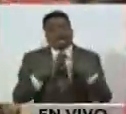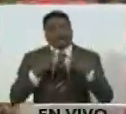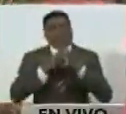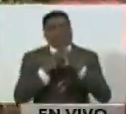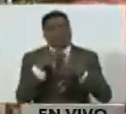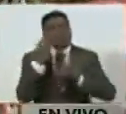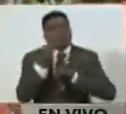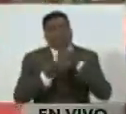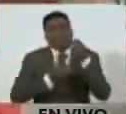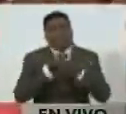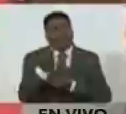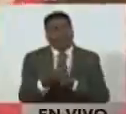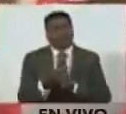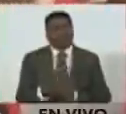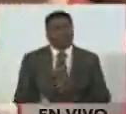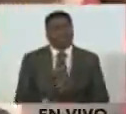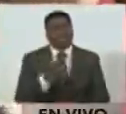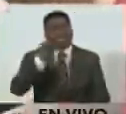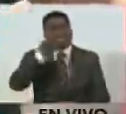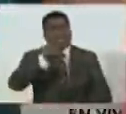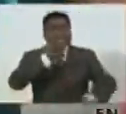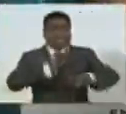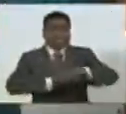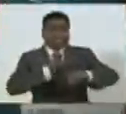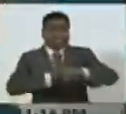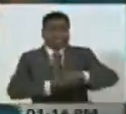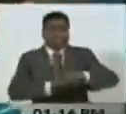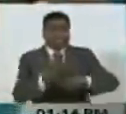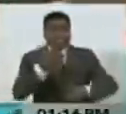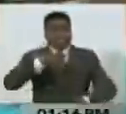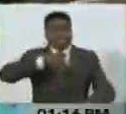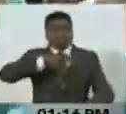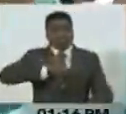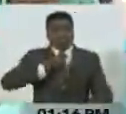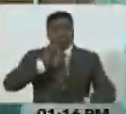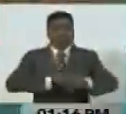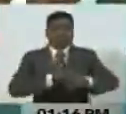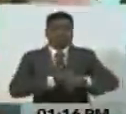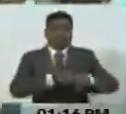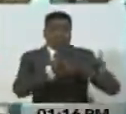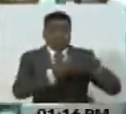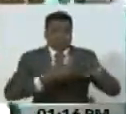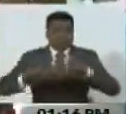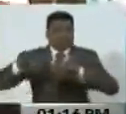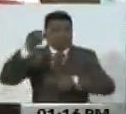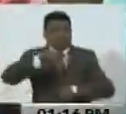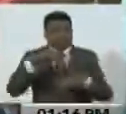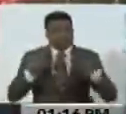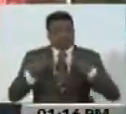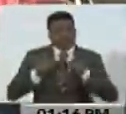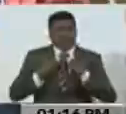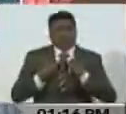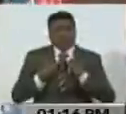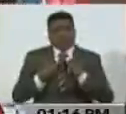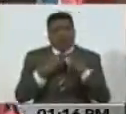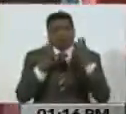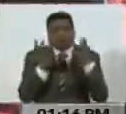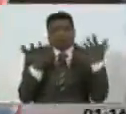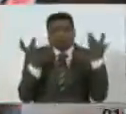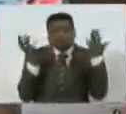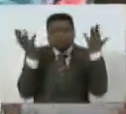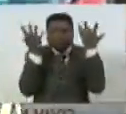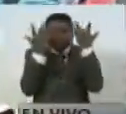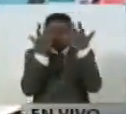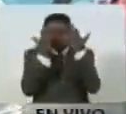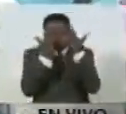accionar en este tiempo que nos toca, tiempo terrenal que nos toca, dentro de los misterios que no sabemos, nos